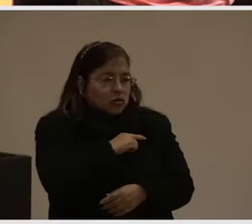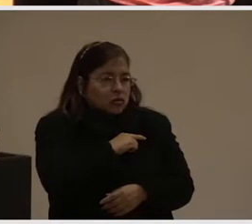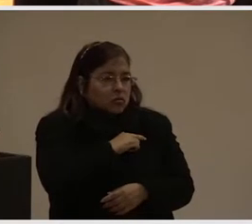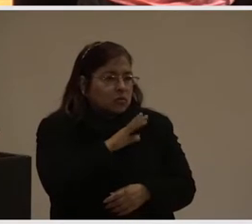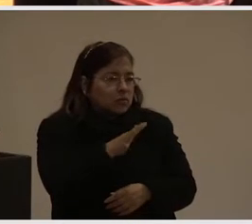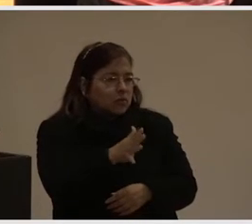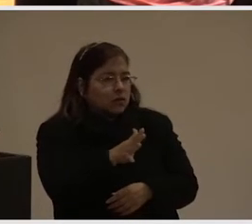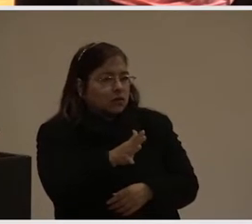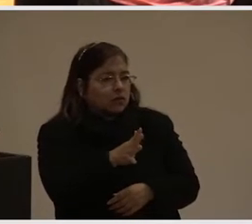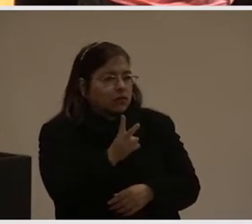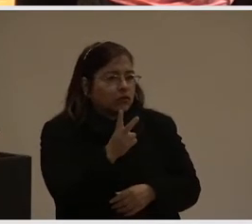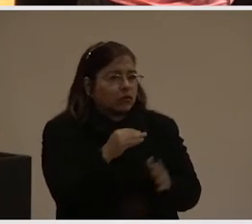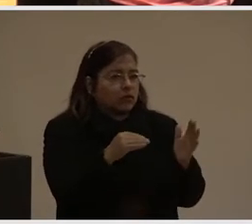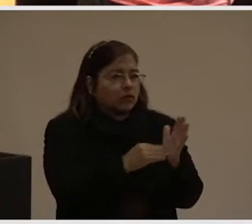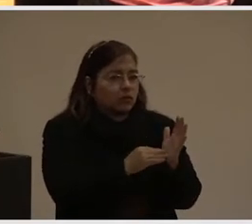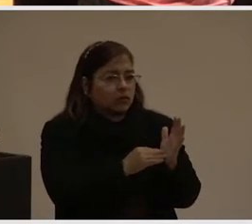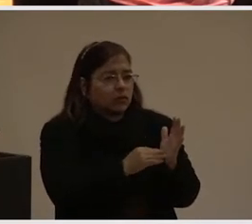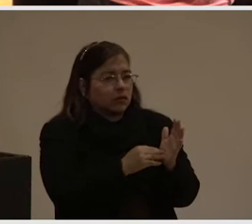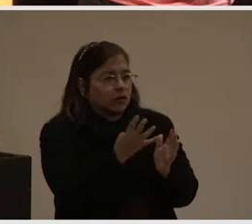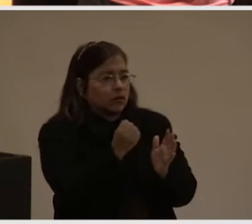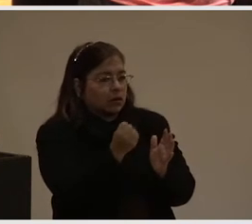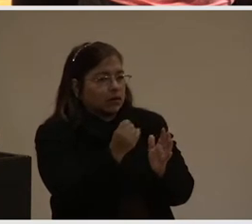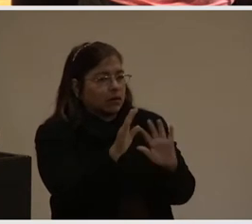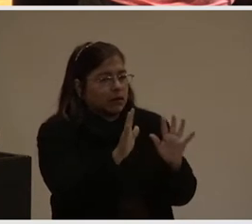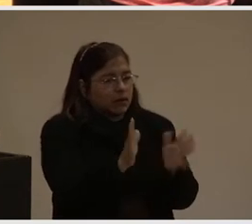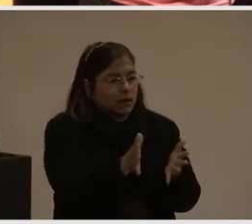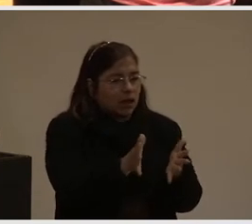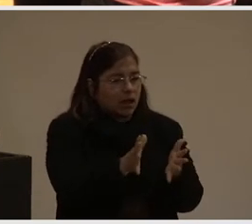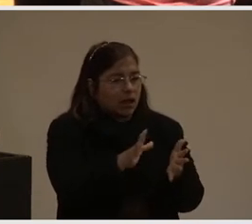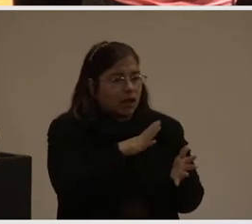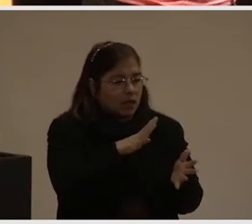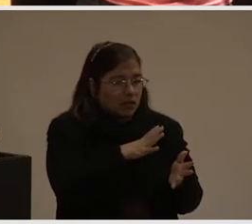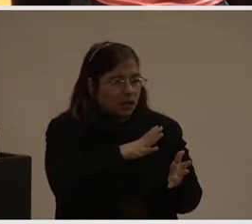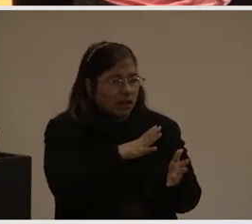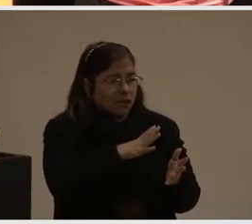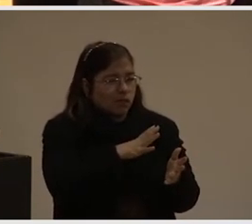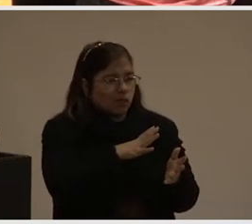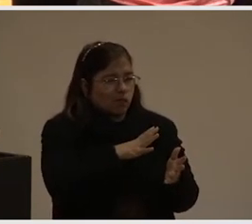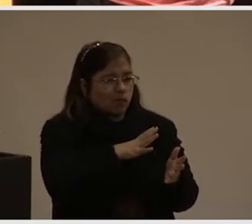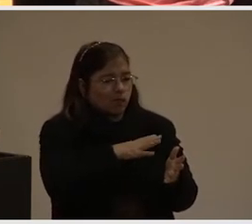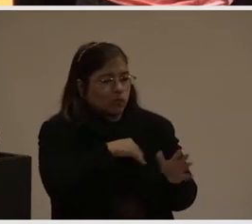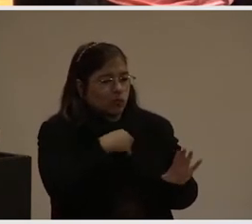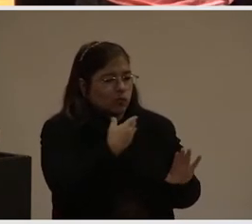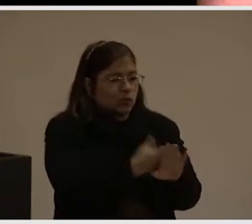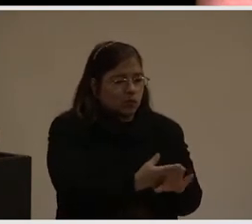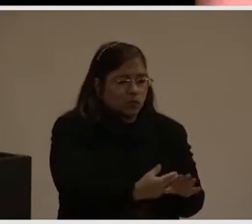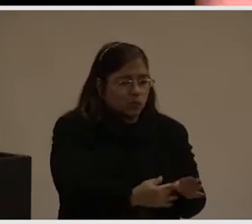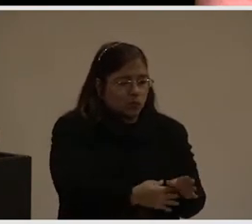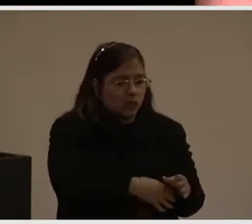allá del 2009 ya estaba esta guerra contra el narco